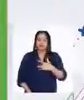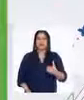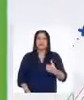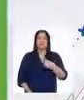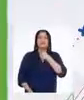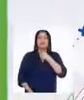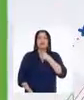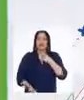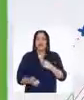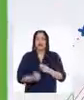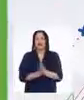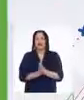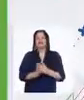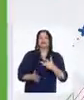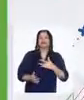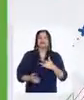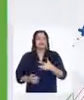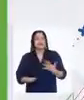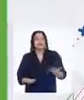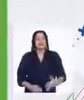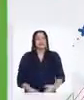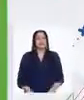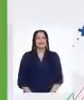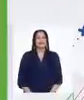me gustaba, ¿no? Me hacía sentir